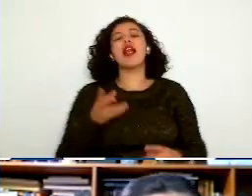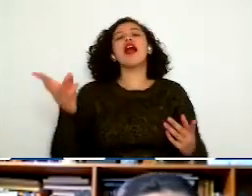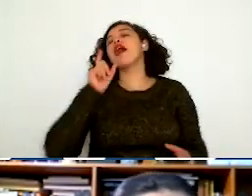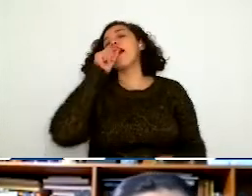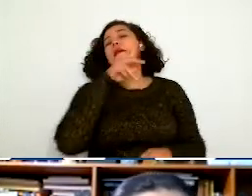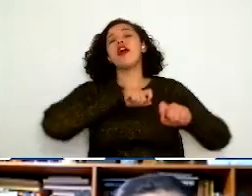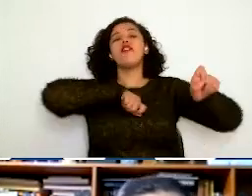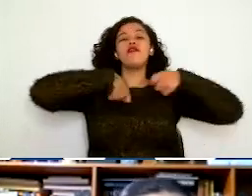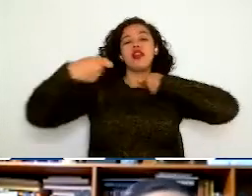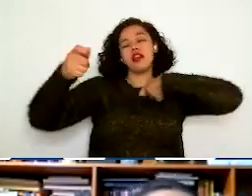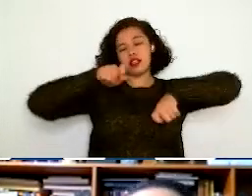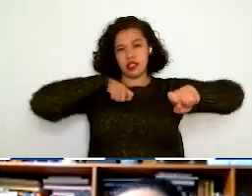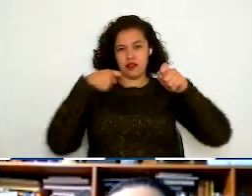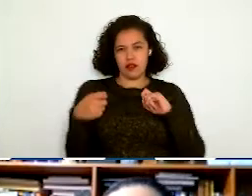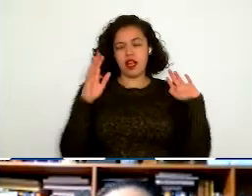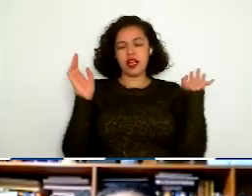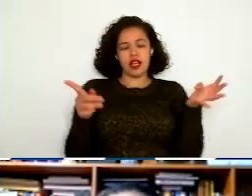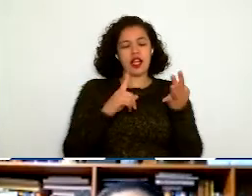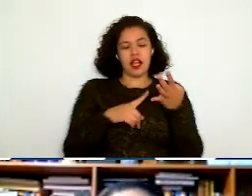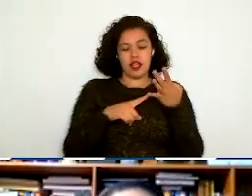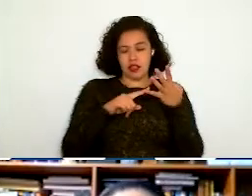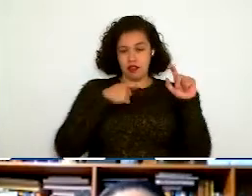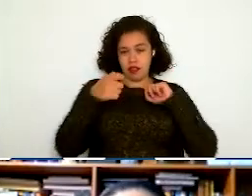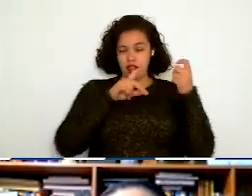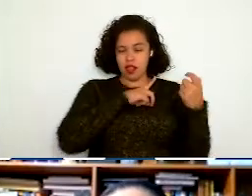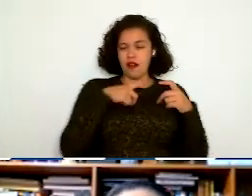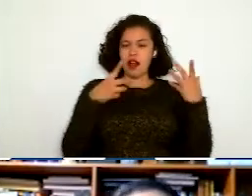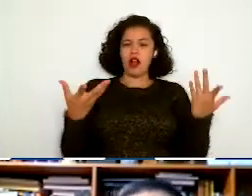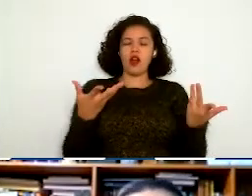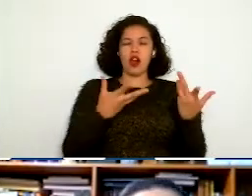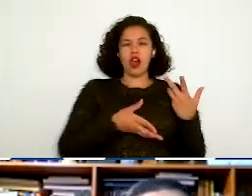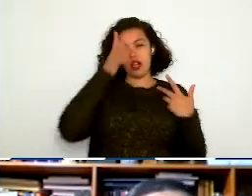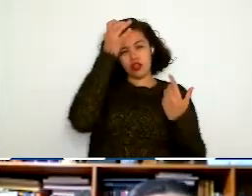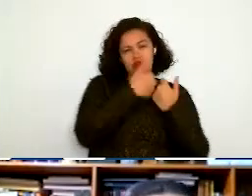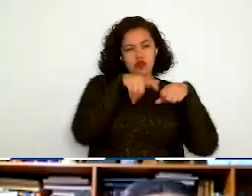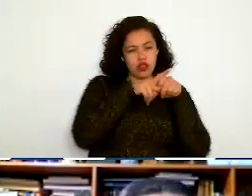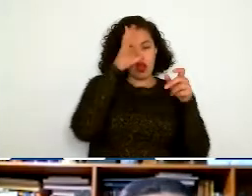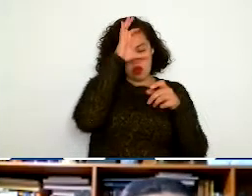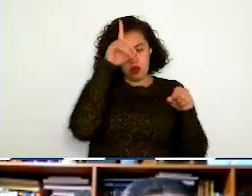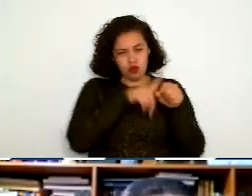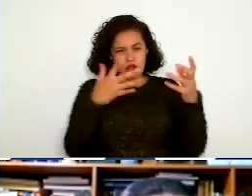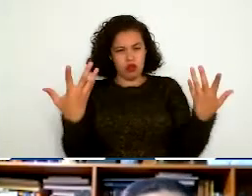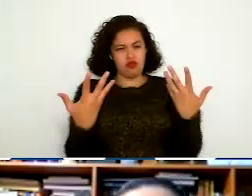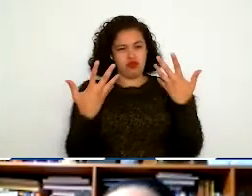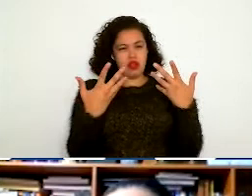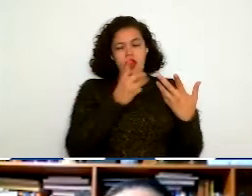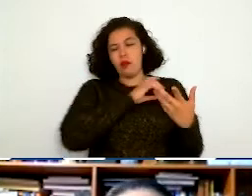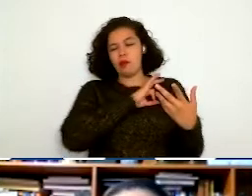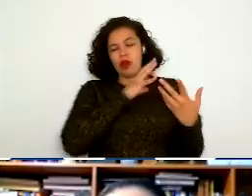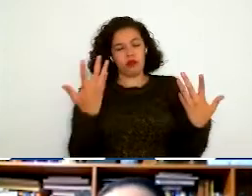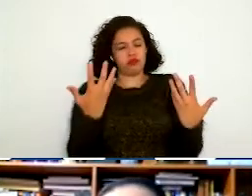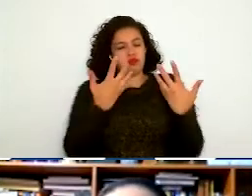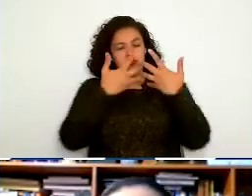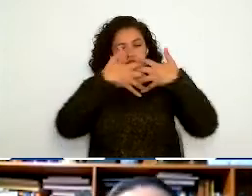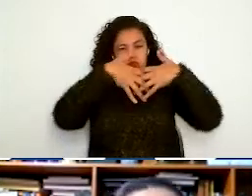Flexible, finalmente, porque se tiene que adecuar a estos constructos sociales, culturales de la población, no siempre